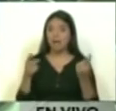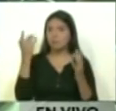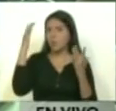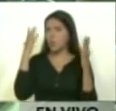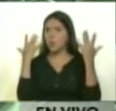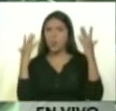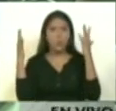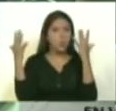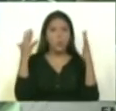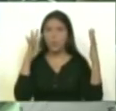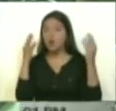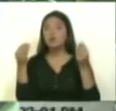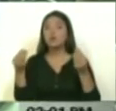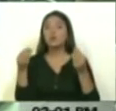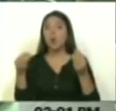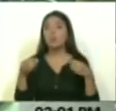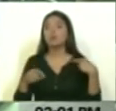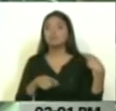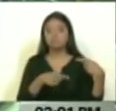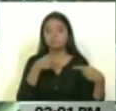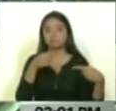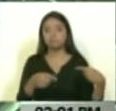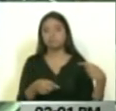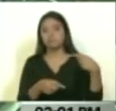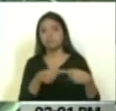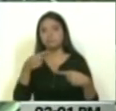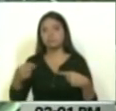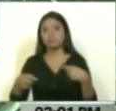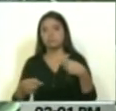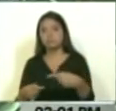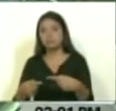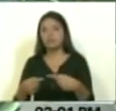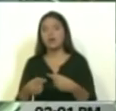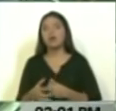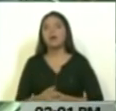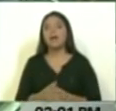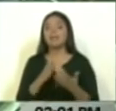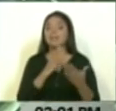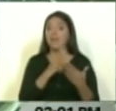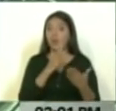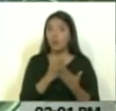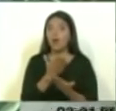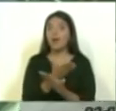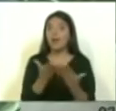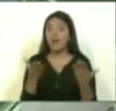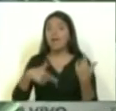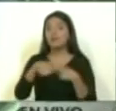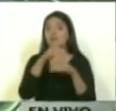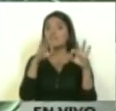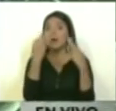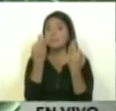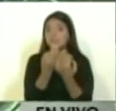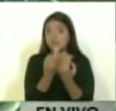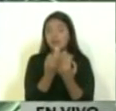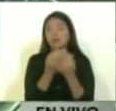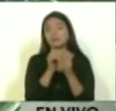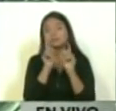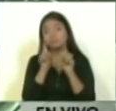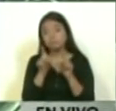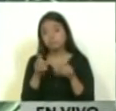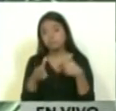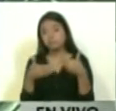cómo se ha ido transmitiendo de generación en generación a través de la oralidad. Escuelas que son familias que hacen parte de